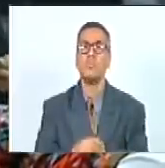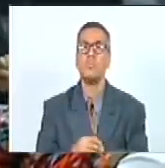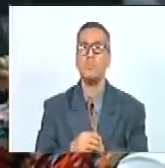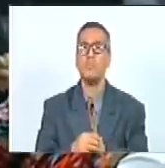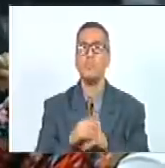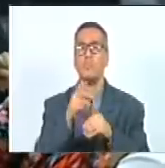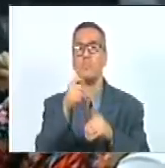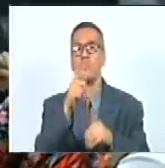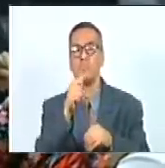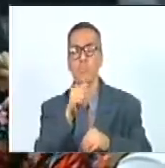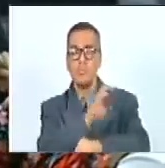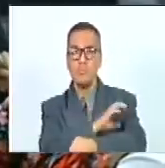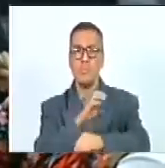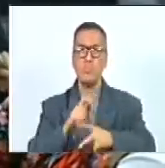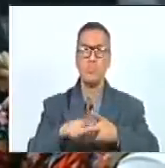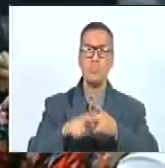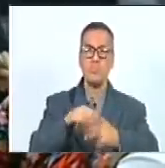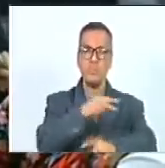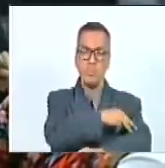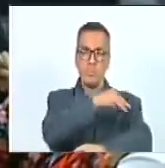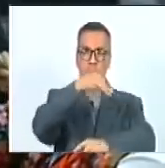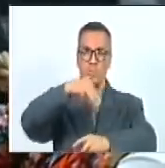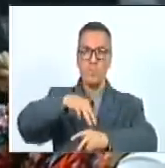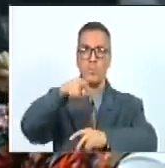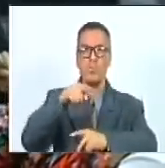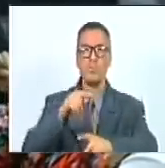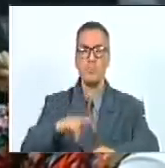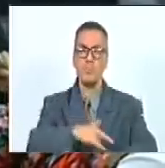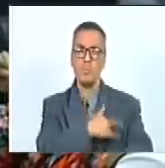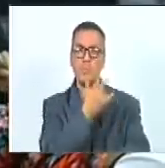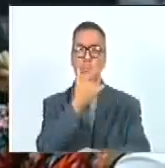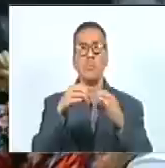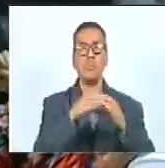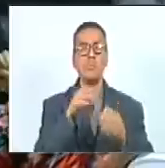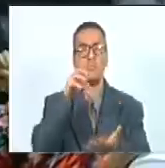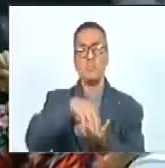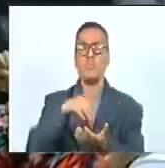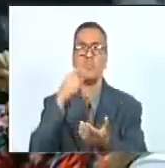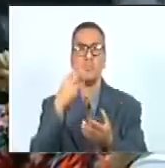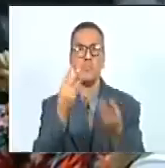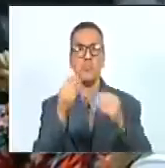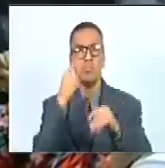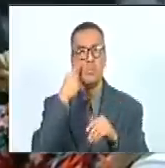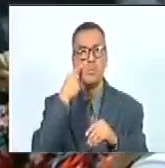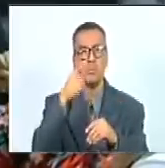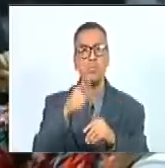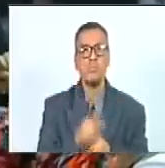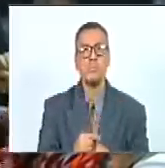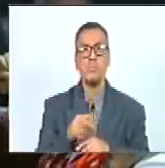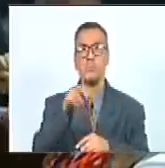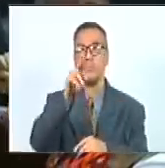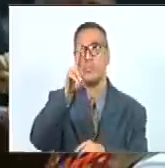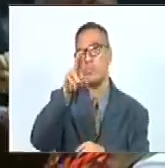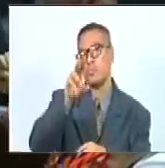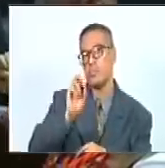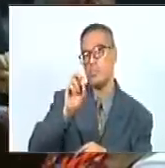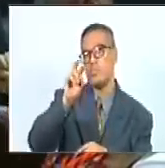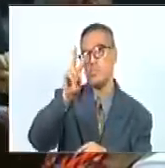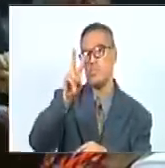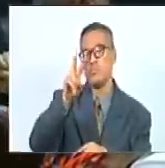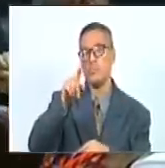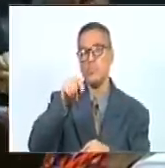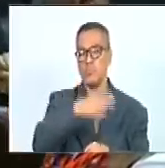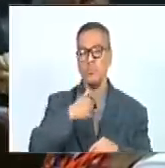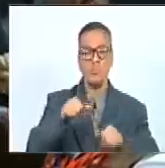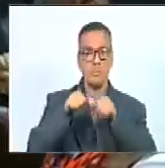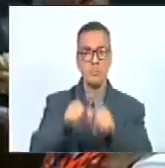la poca ética y la poca moral universitaria. Muy pendientes. En la UCV quieren